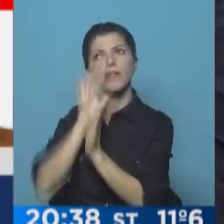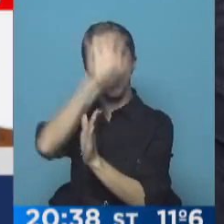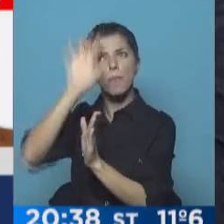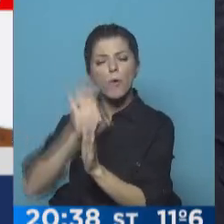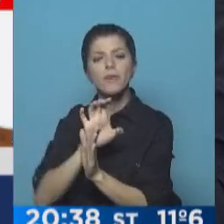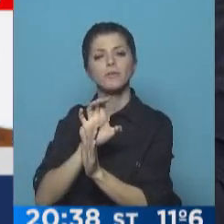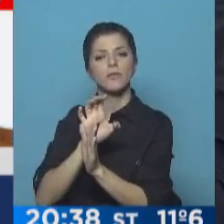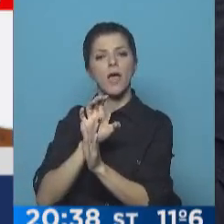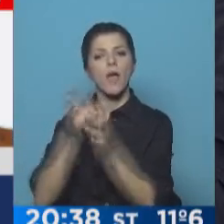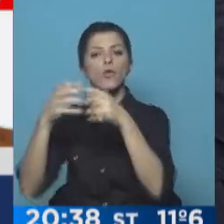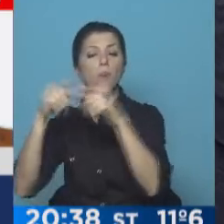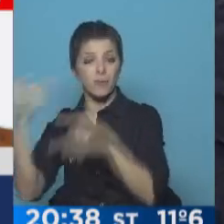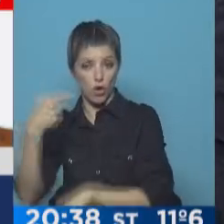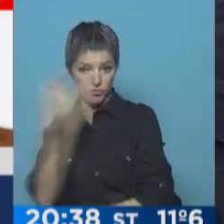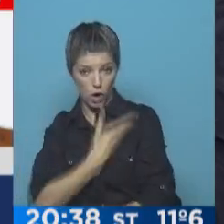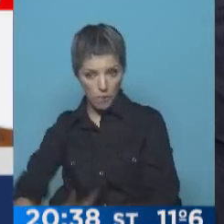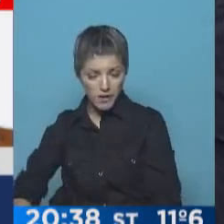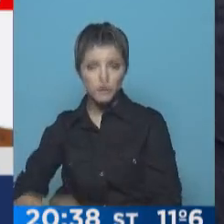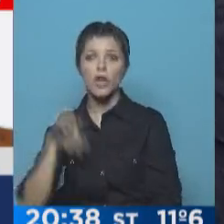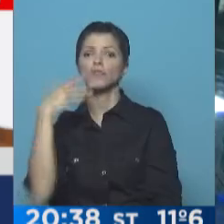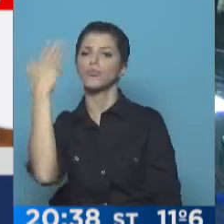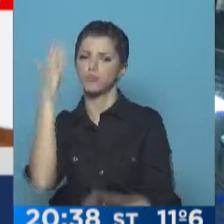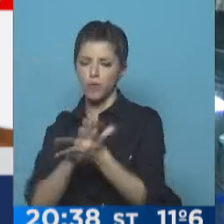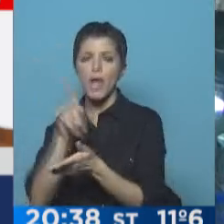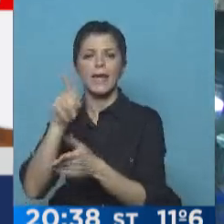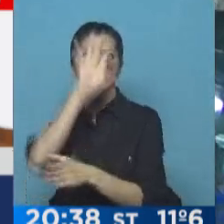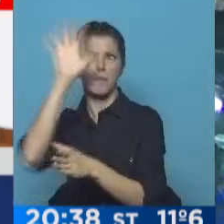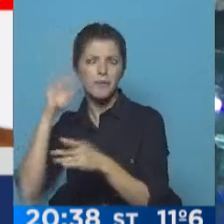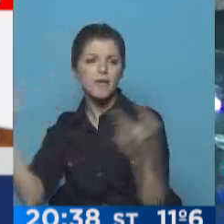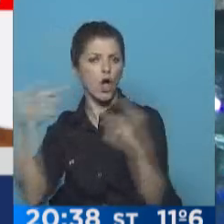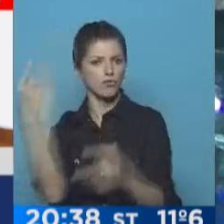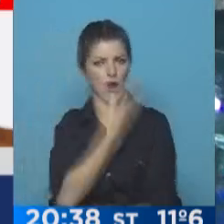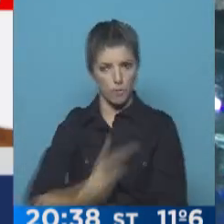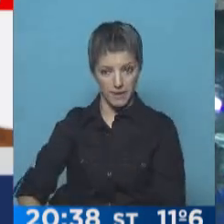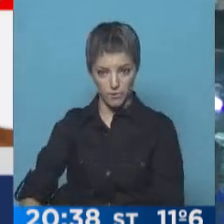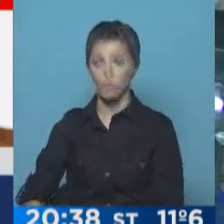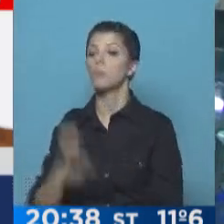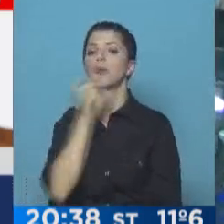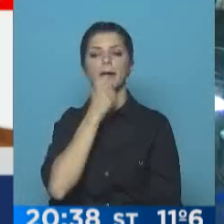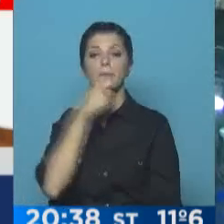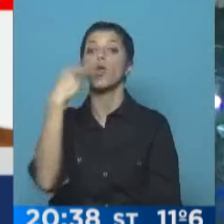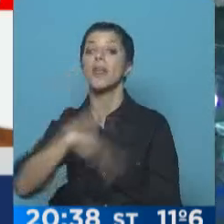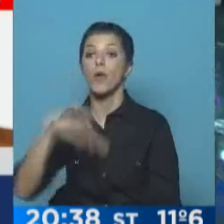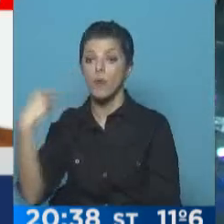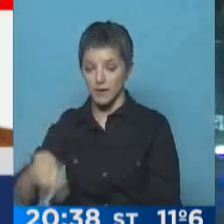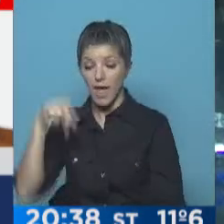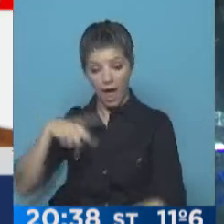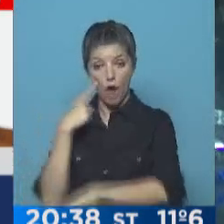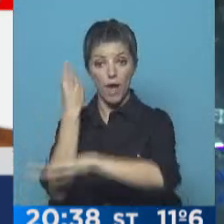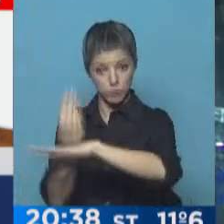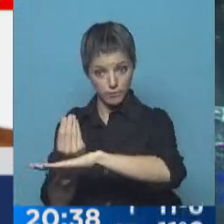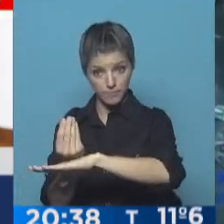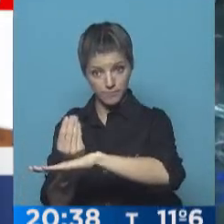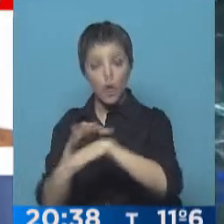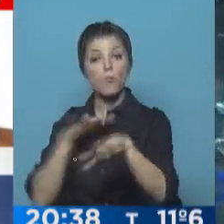de oposición los destacaron mucho, eso como que eran provincias opositoras. En Neuquén, por ejemplo, que está gobernada por el Movimiento